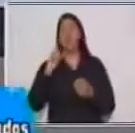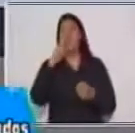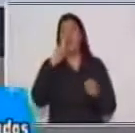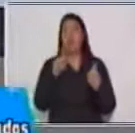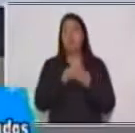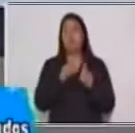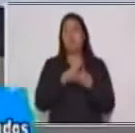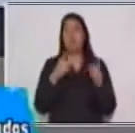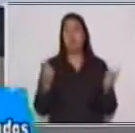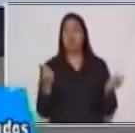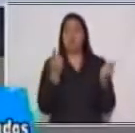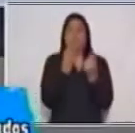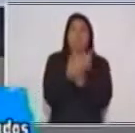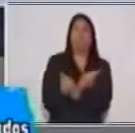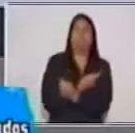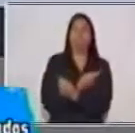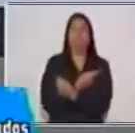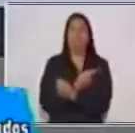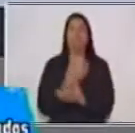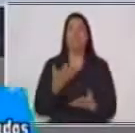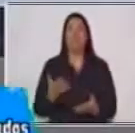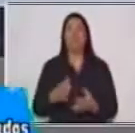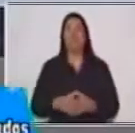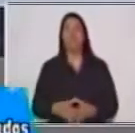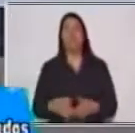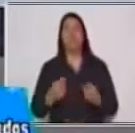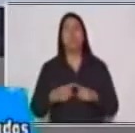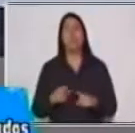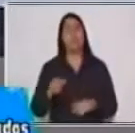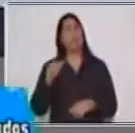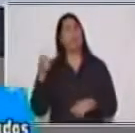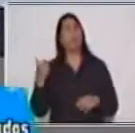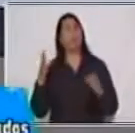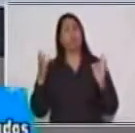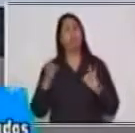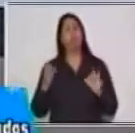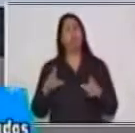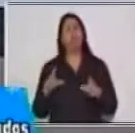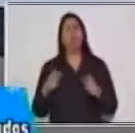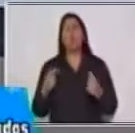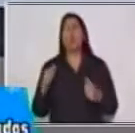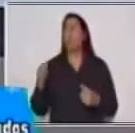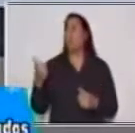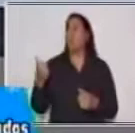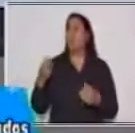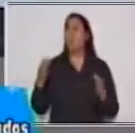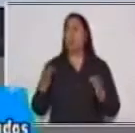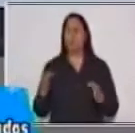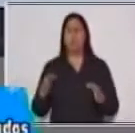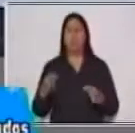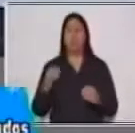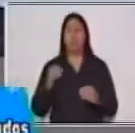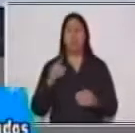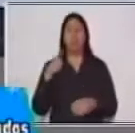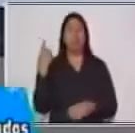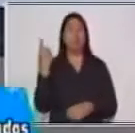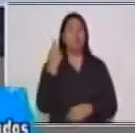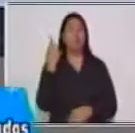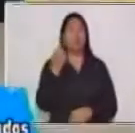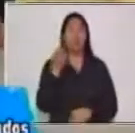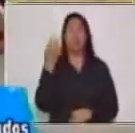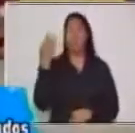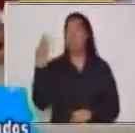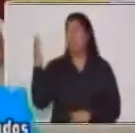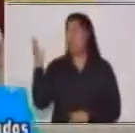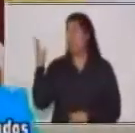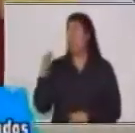Fahrenheit. Pero existe otra forma y otra medida que también es importante. Y